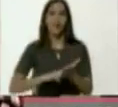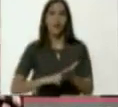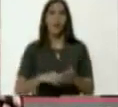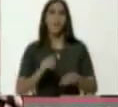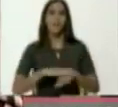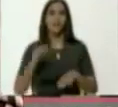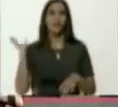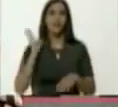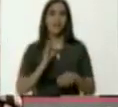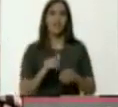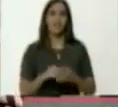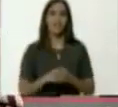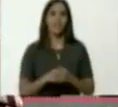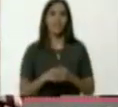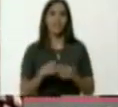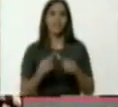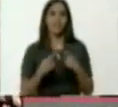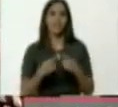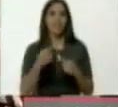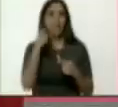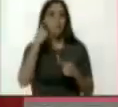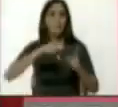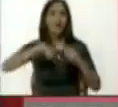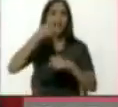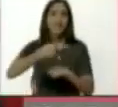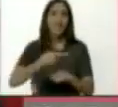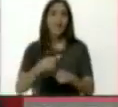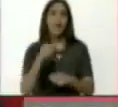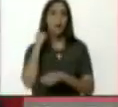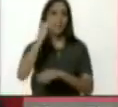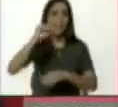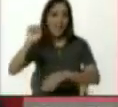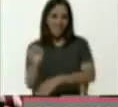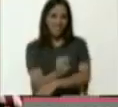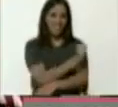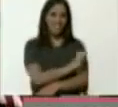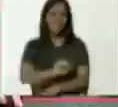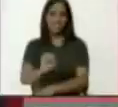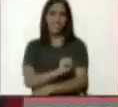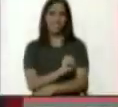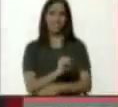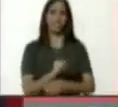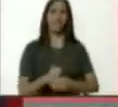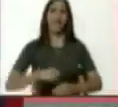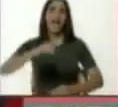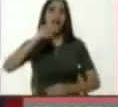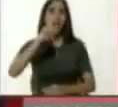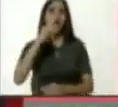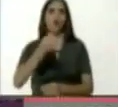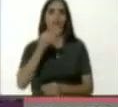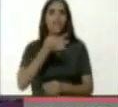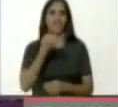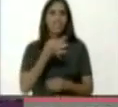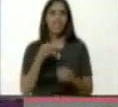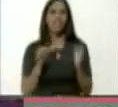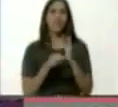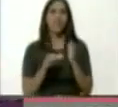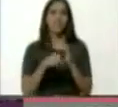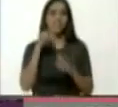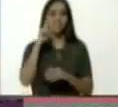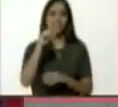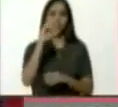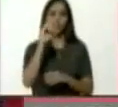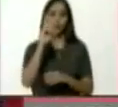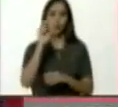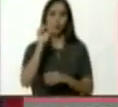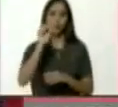Y mañana, escuchen los campeones de la salsa. ¿Mañana qué viene? A la una de la tarde. ¿En dónde? En 102.3